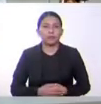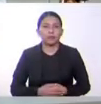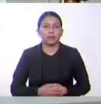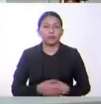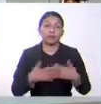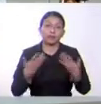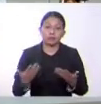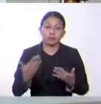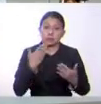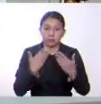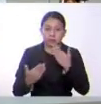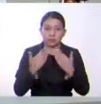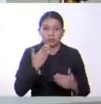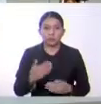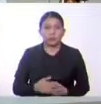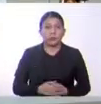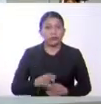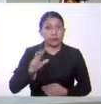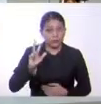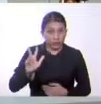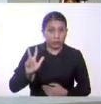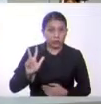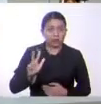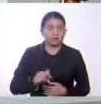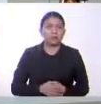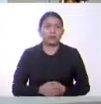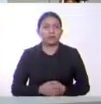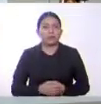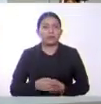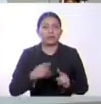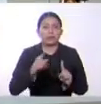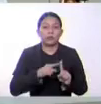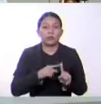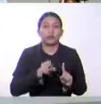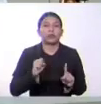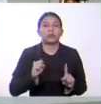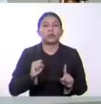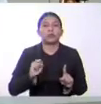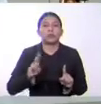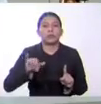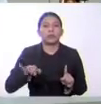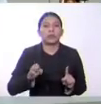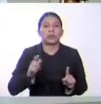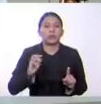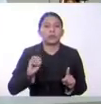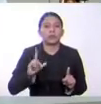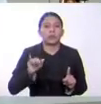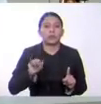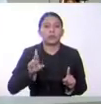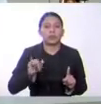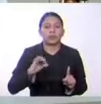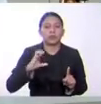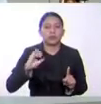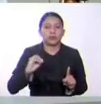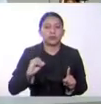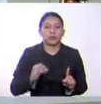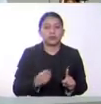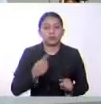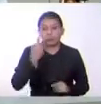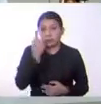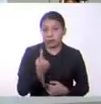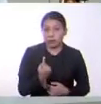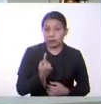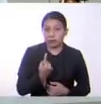comento, son tres los que vamos a ver. Uno es el sujeto lírico o el hablante lírico. El hablante lírico se